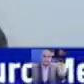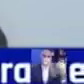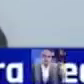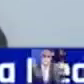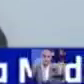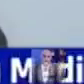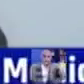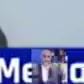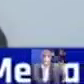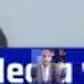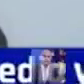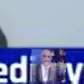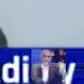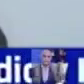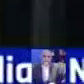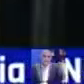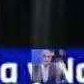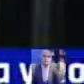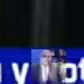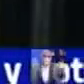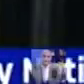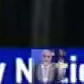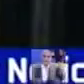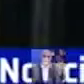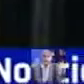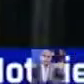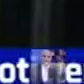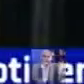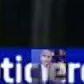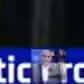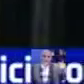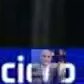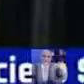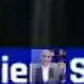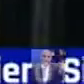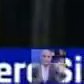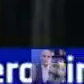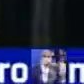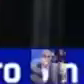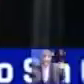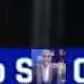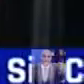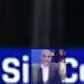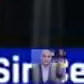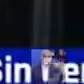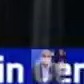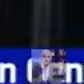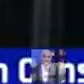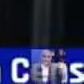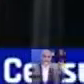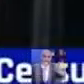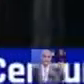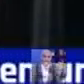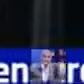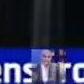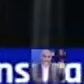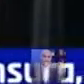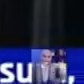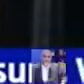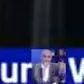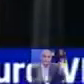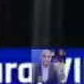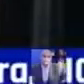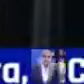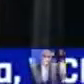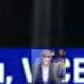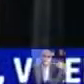el botín. Querido Ricardo, si me permites abusar de unos minutos más de tu